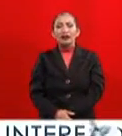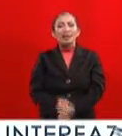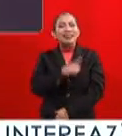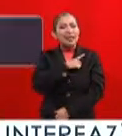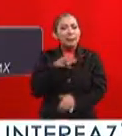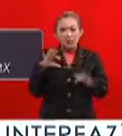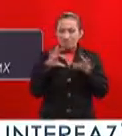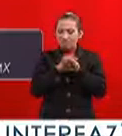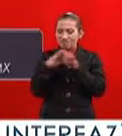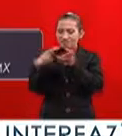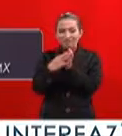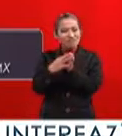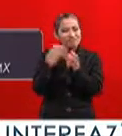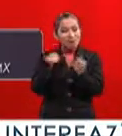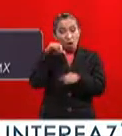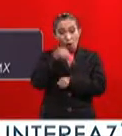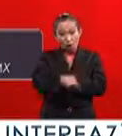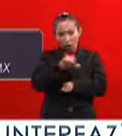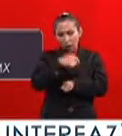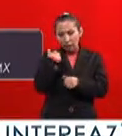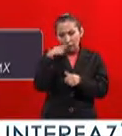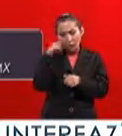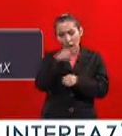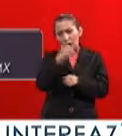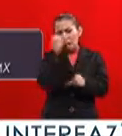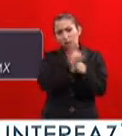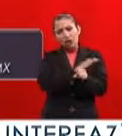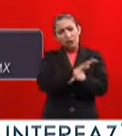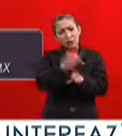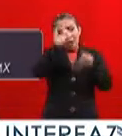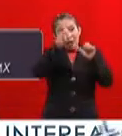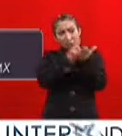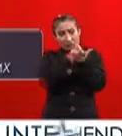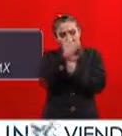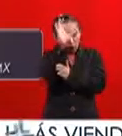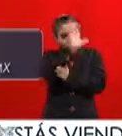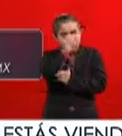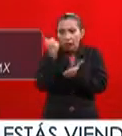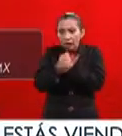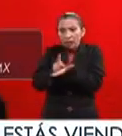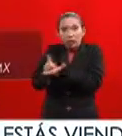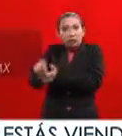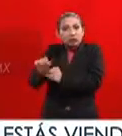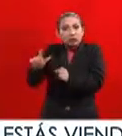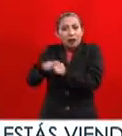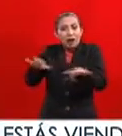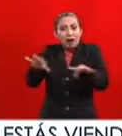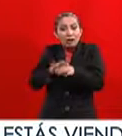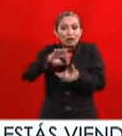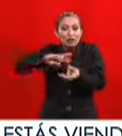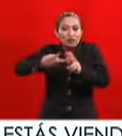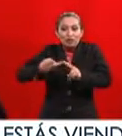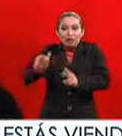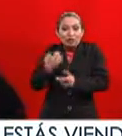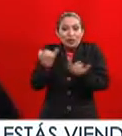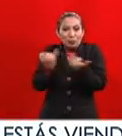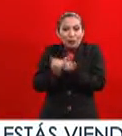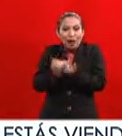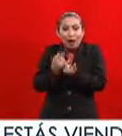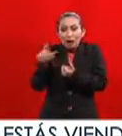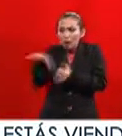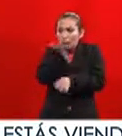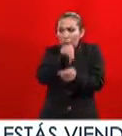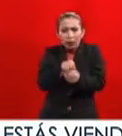estar articulados. En la discusión de hoy estaba presente que es imposible hablar de derechos culturales sin hablar de derechos sociales, pero viceversa también. En un